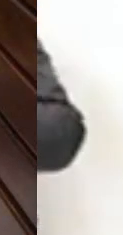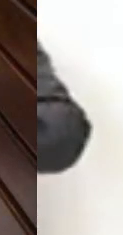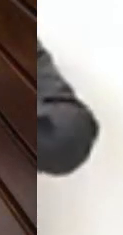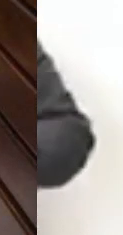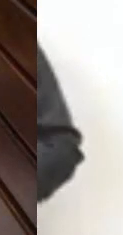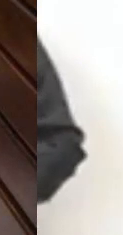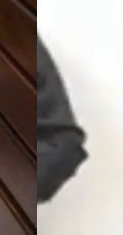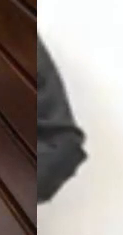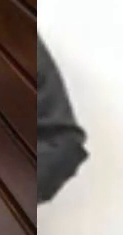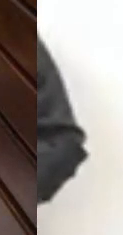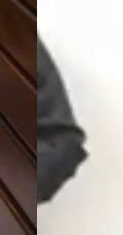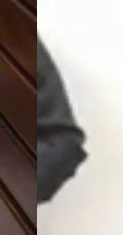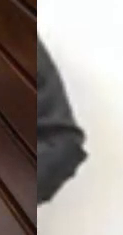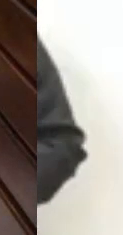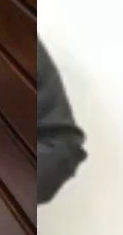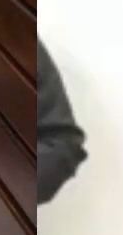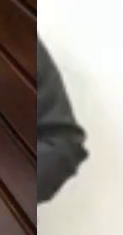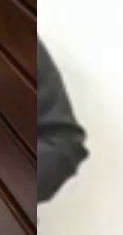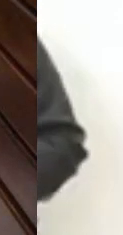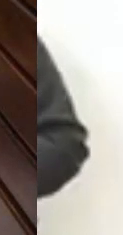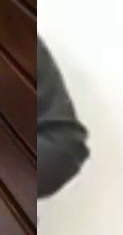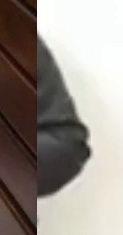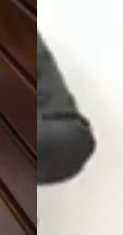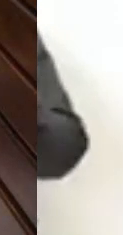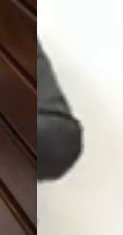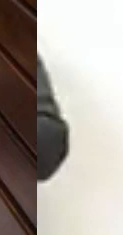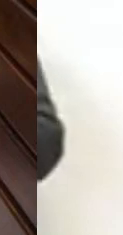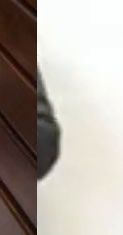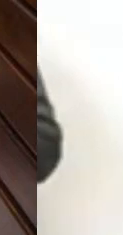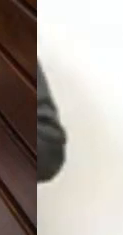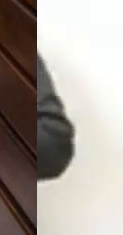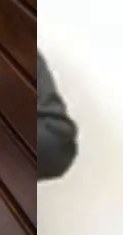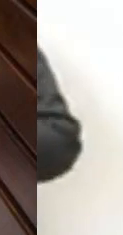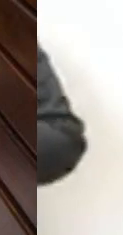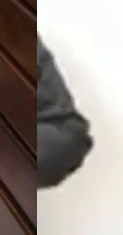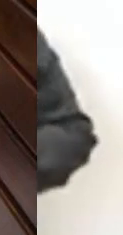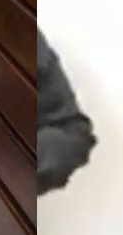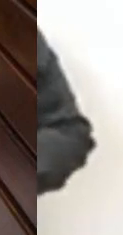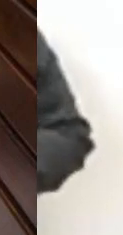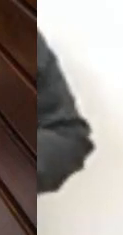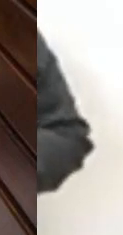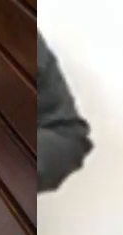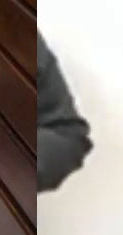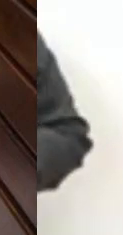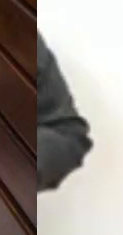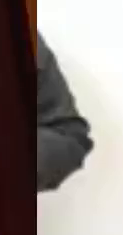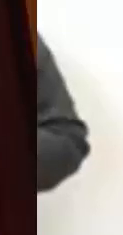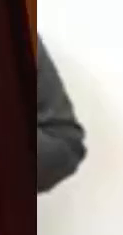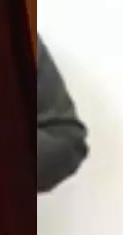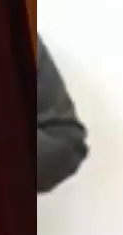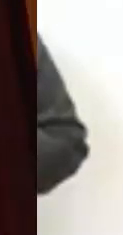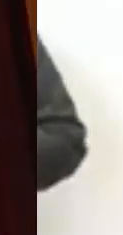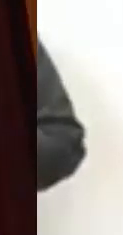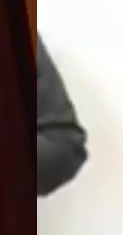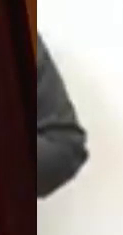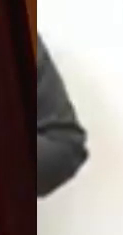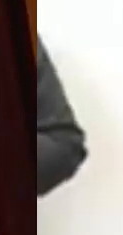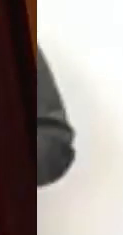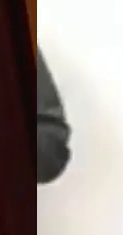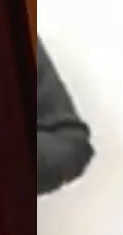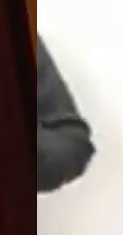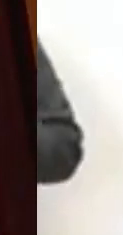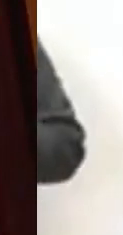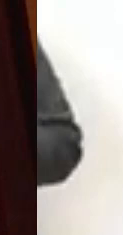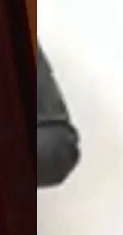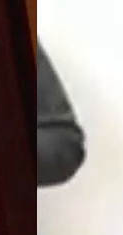También, se concretó la construcción del Hotel del Encomendero con 60 habitaciones de concepto yucateco, enfocado al turismo cultural y